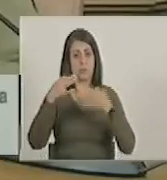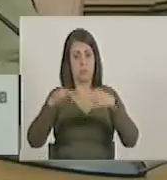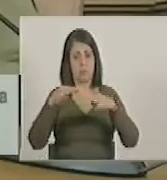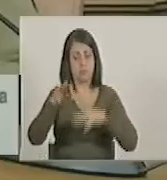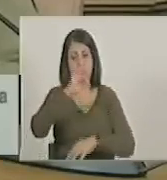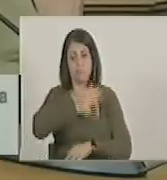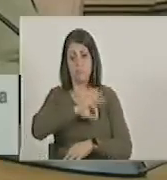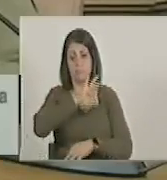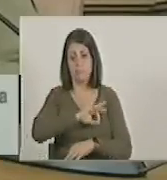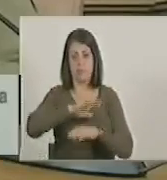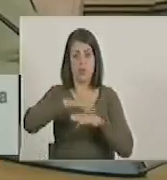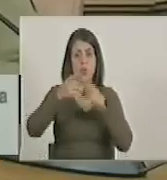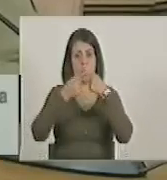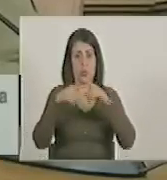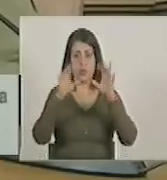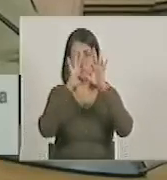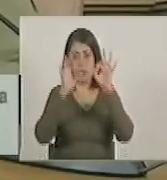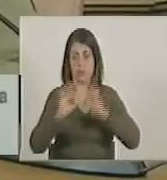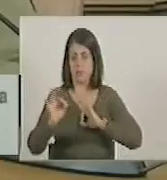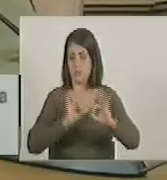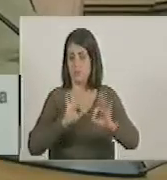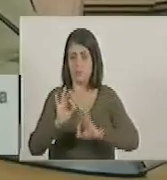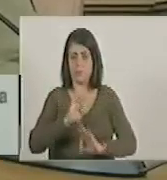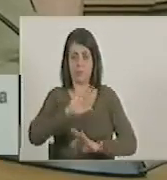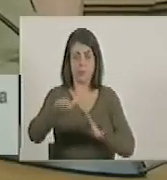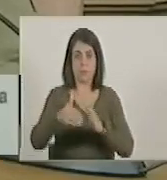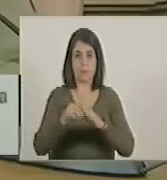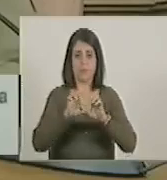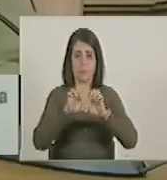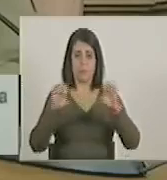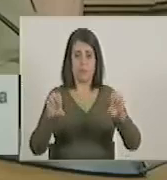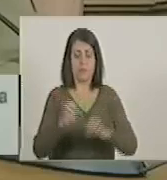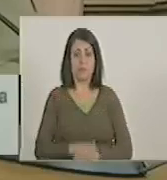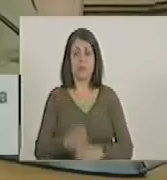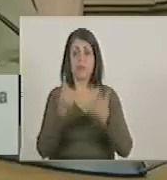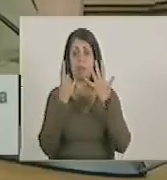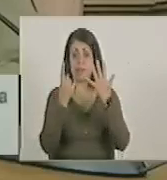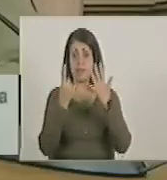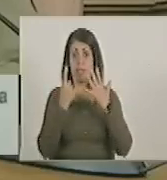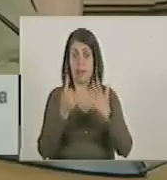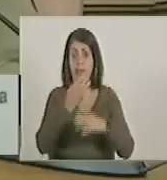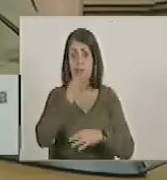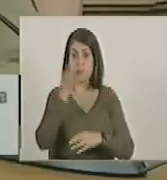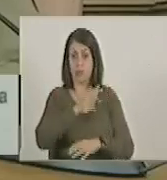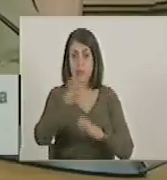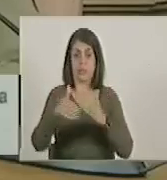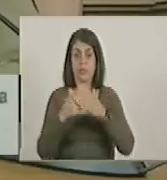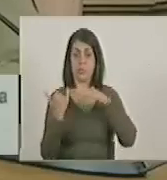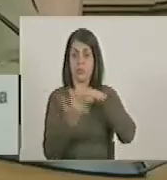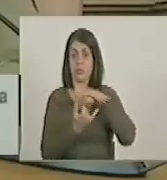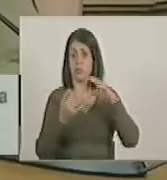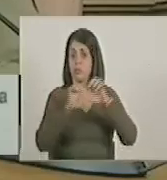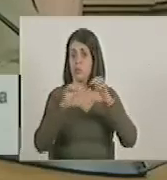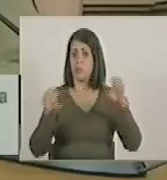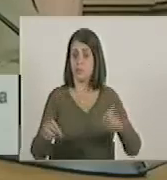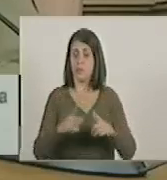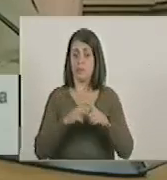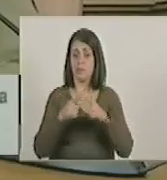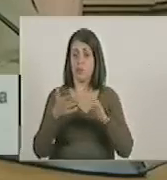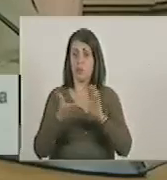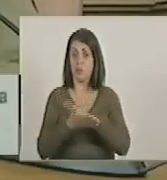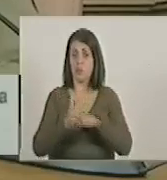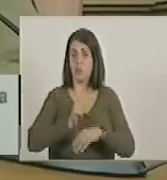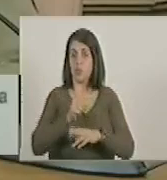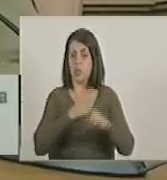desenvolvimiento social y otras formas de capacitación y educación. 6. Asegurar en las instituciones educativas en cualquiera de